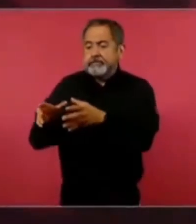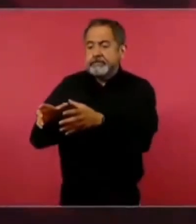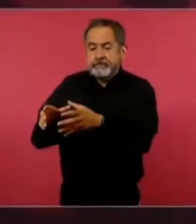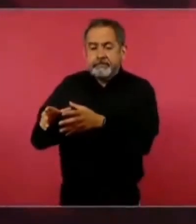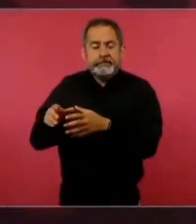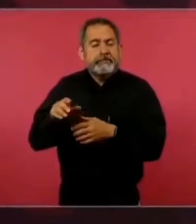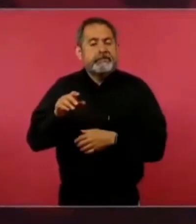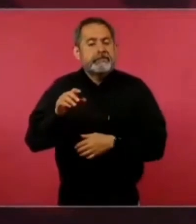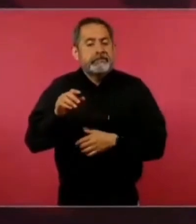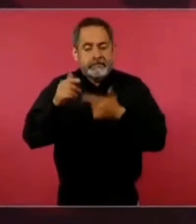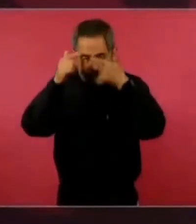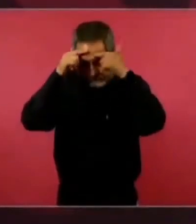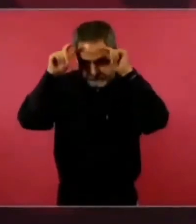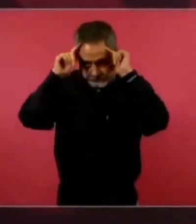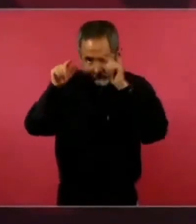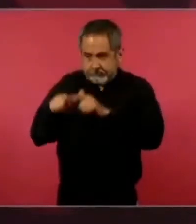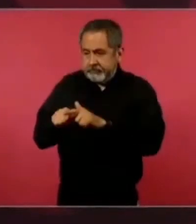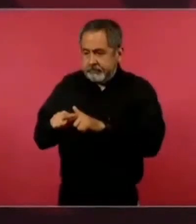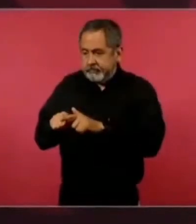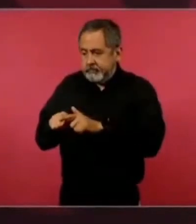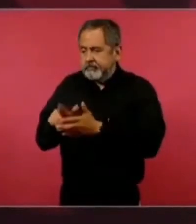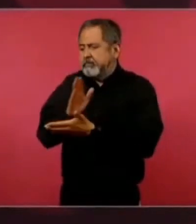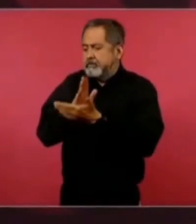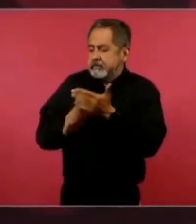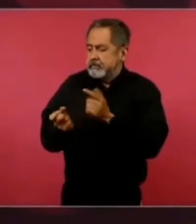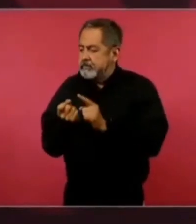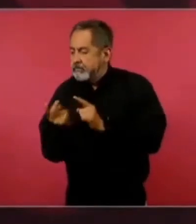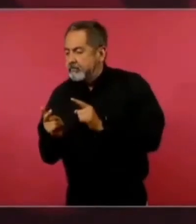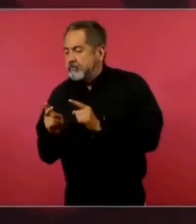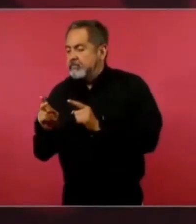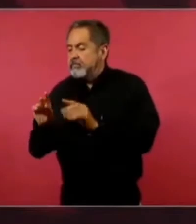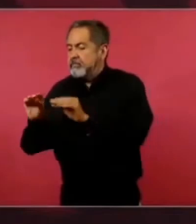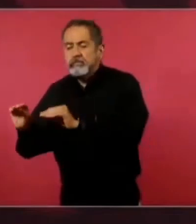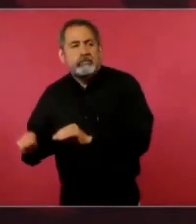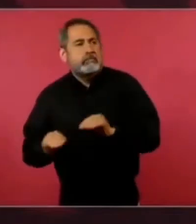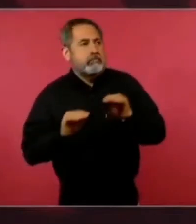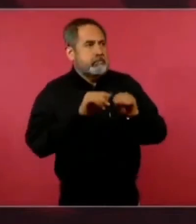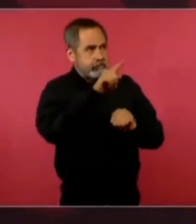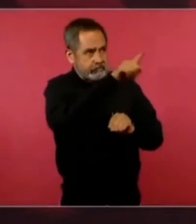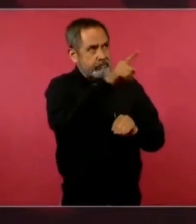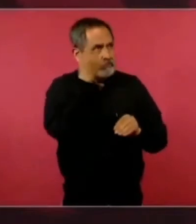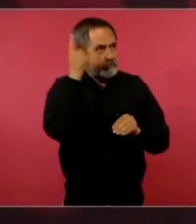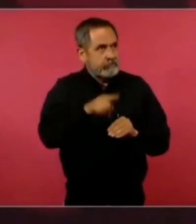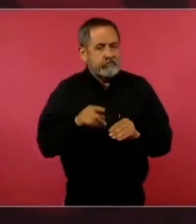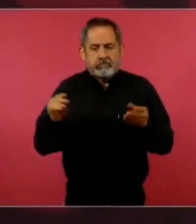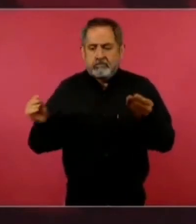Marina a el gobierno de Estados Unidos.